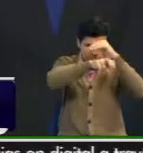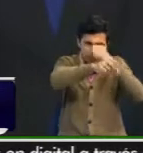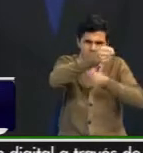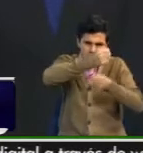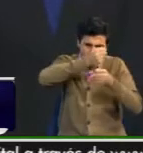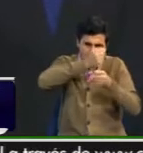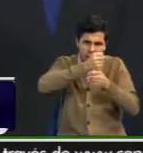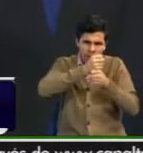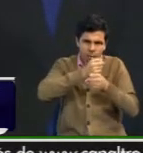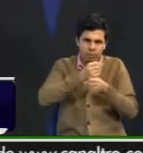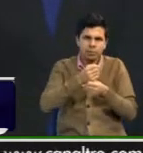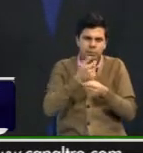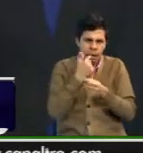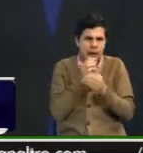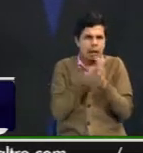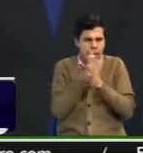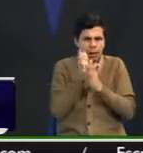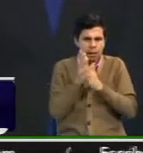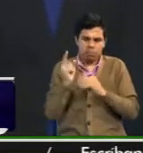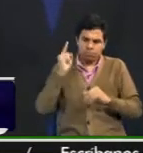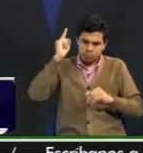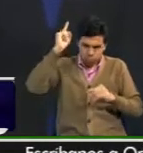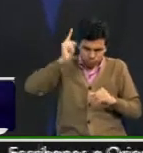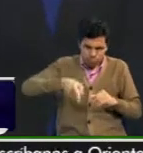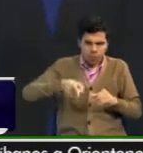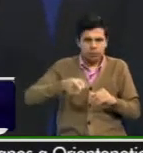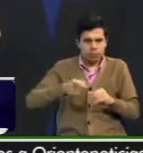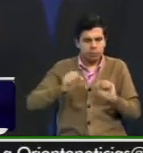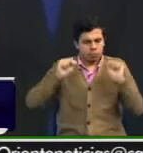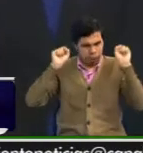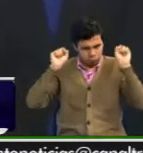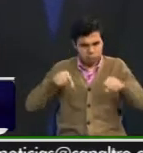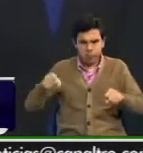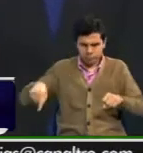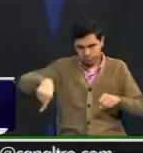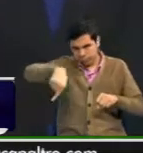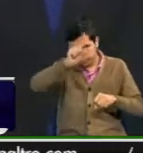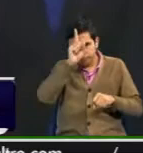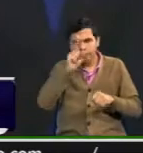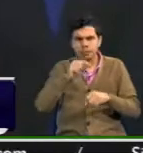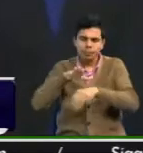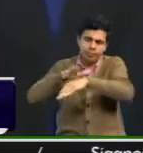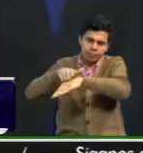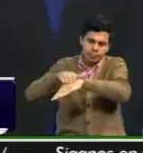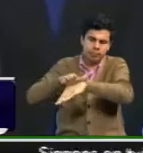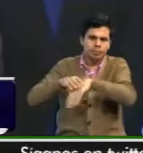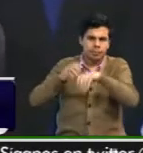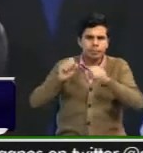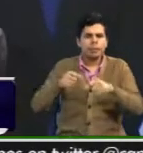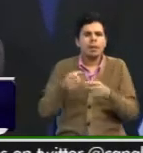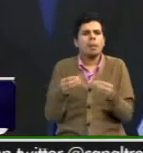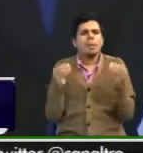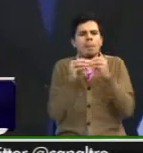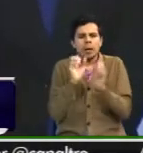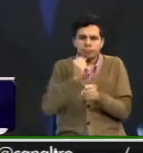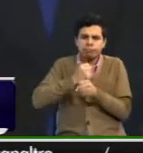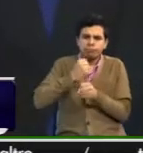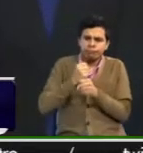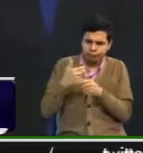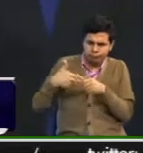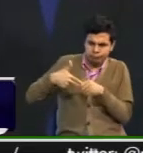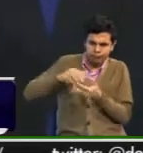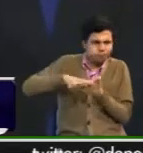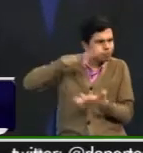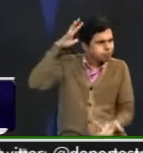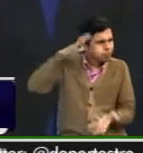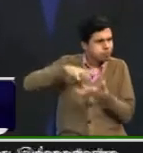había autorizado y se había dado la instrucción de aumentar el cupo de la gasolina